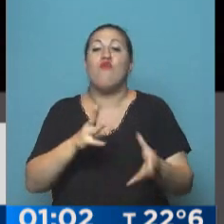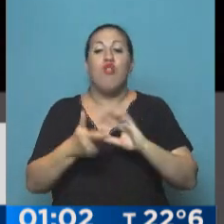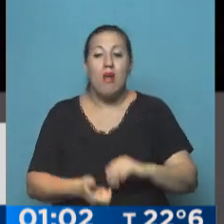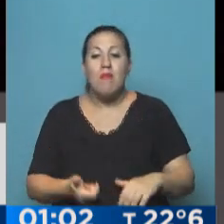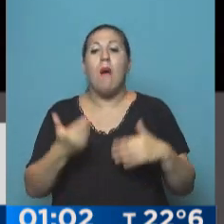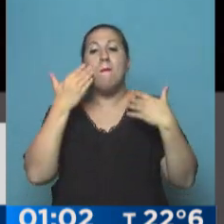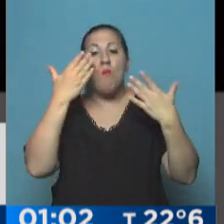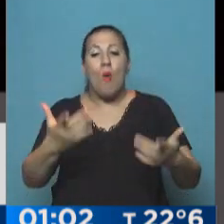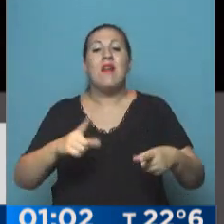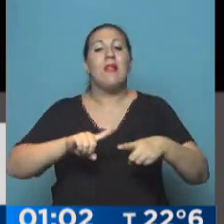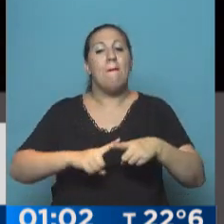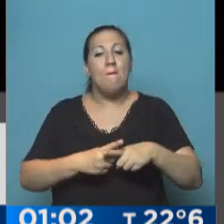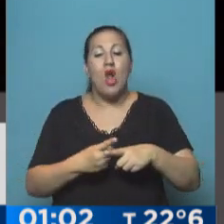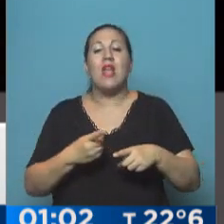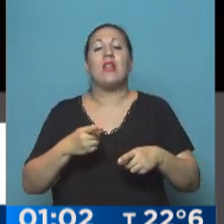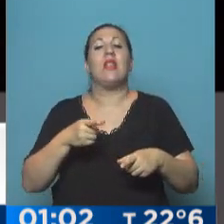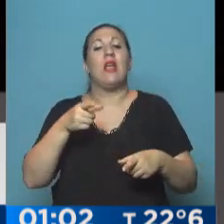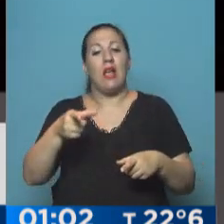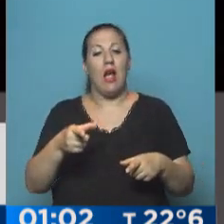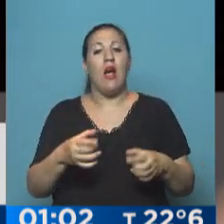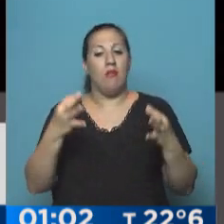mostrarnos políticamente